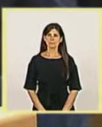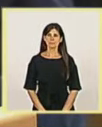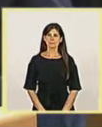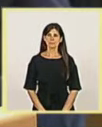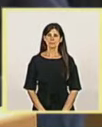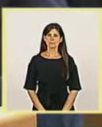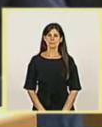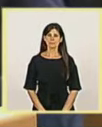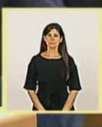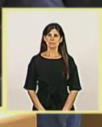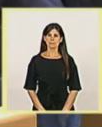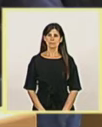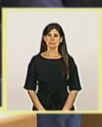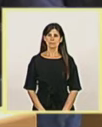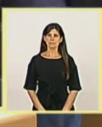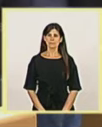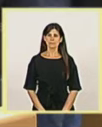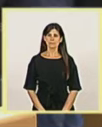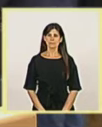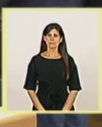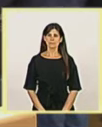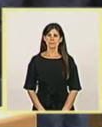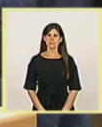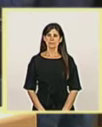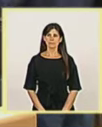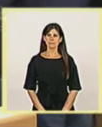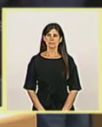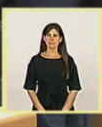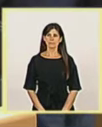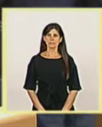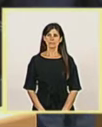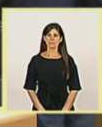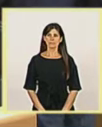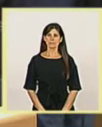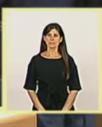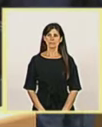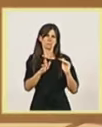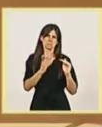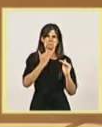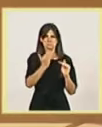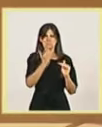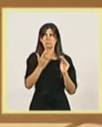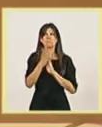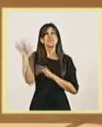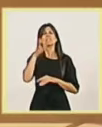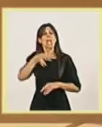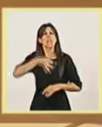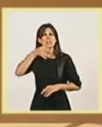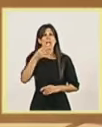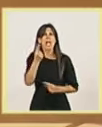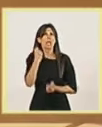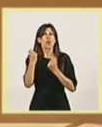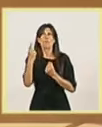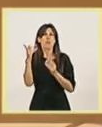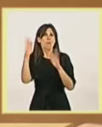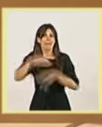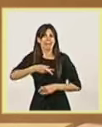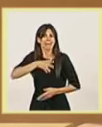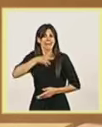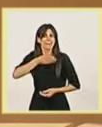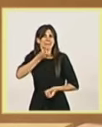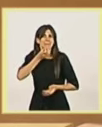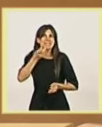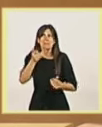es romper con el sistema actual. Tener nuevos principios bilaterales. Y es romper la España que